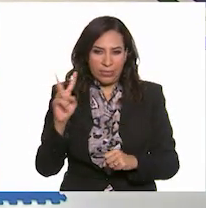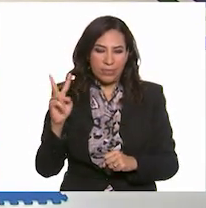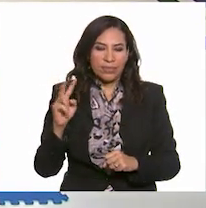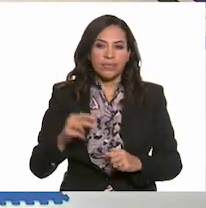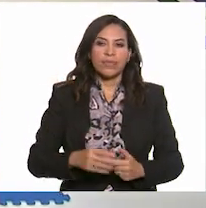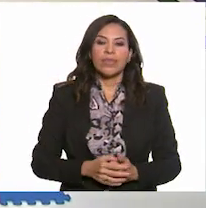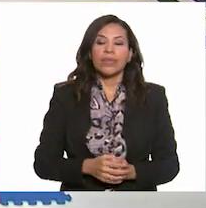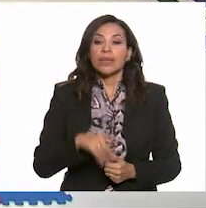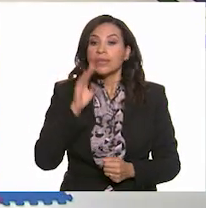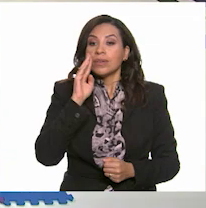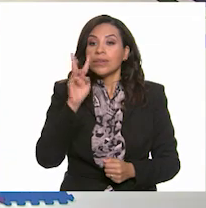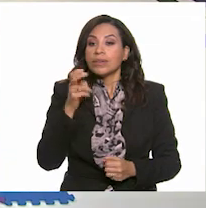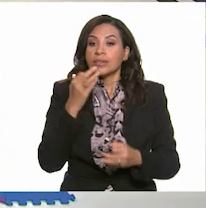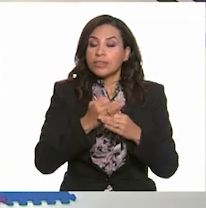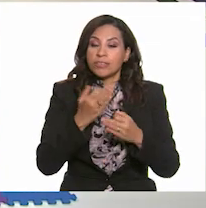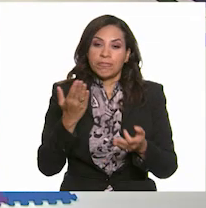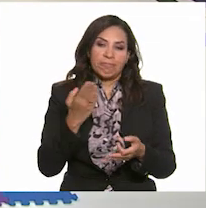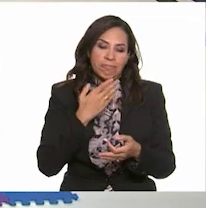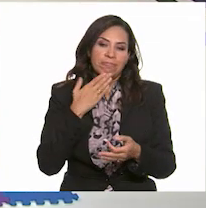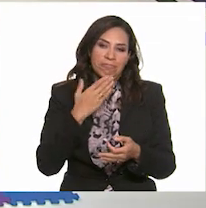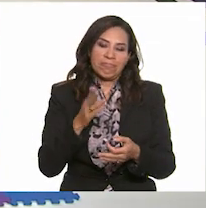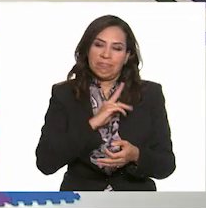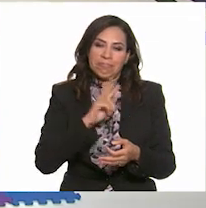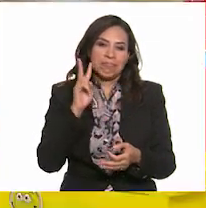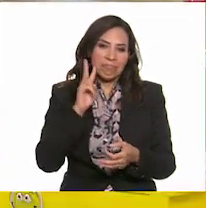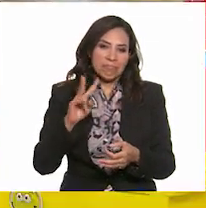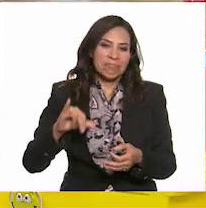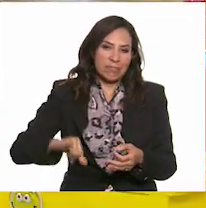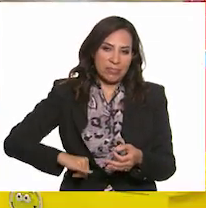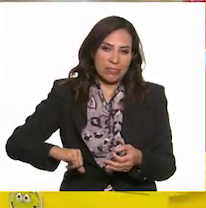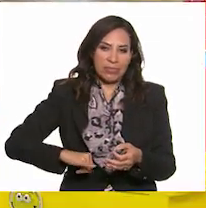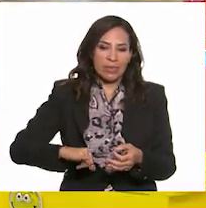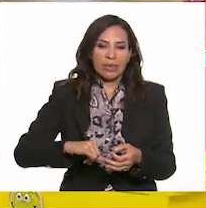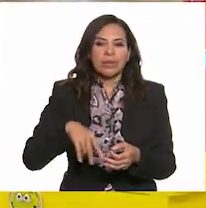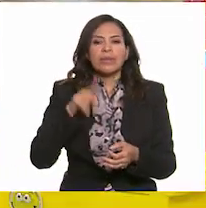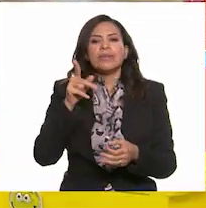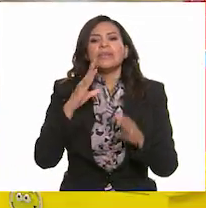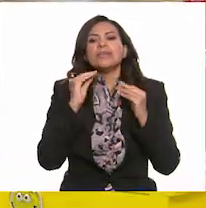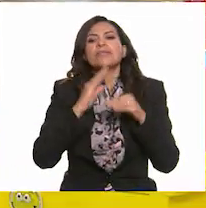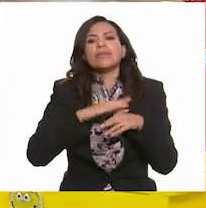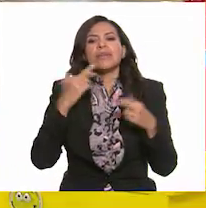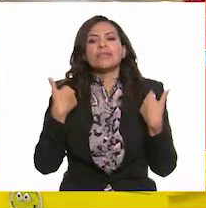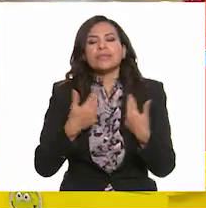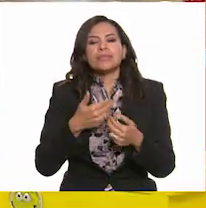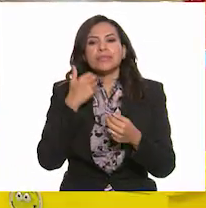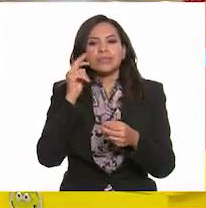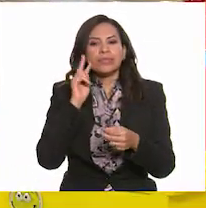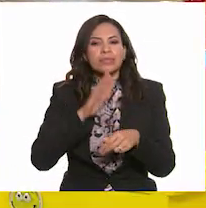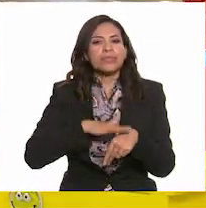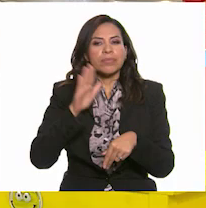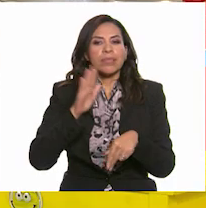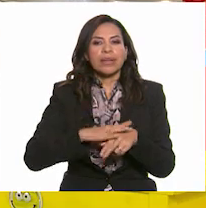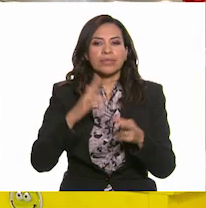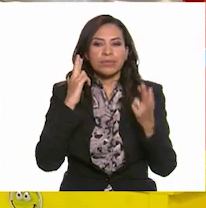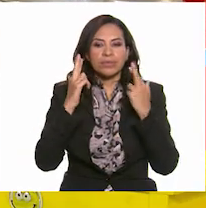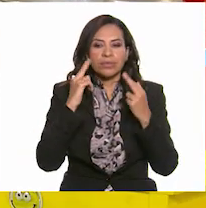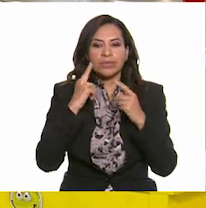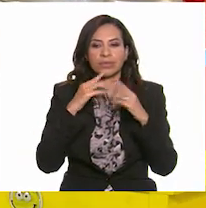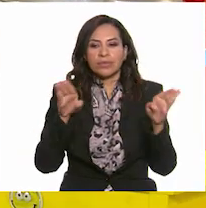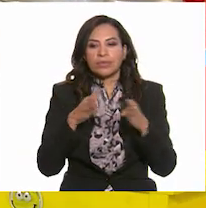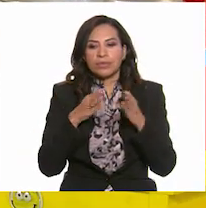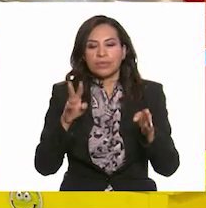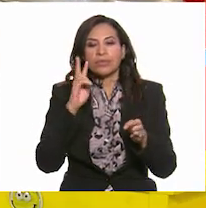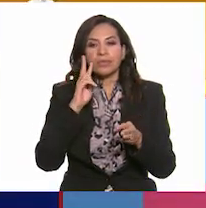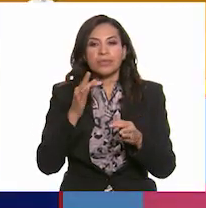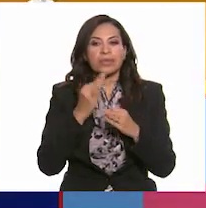Muy bien. ¿Qué te parece, Pepe? Muy cool y muy interesante. A ver, pero enséñeme más, maestra. Vamos a hacer más sonidos y más música.